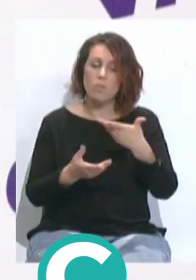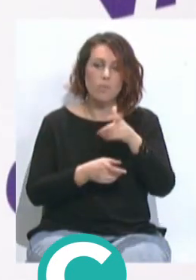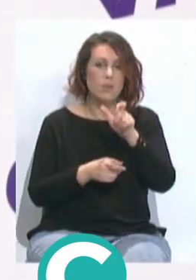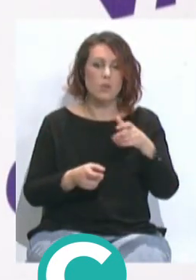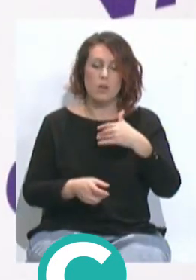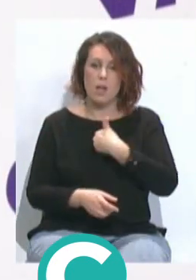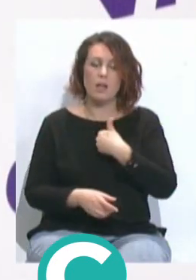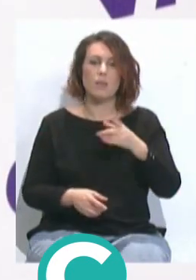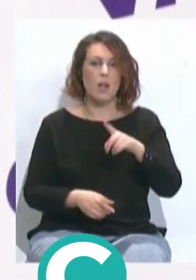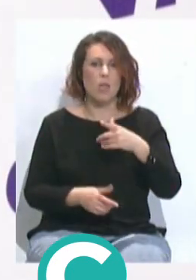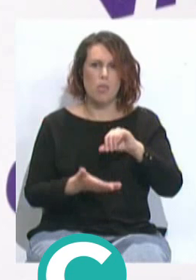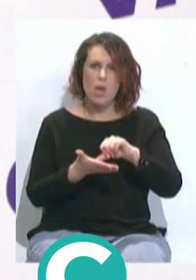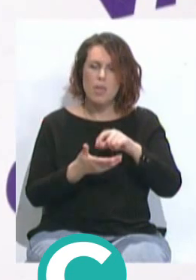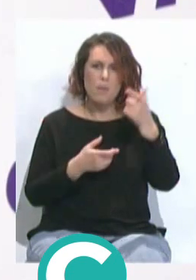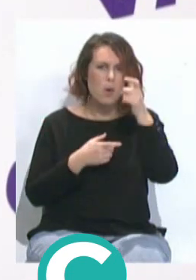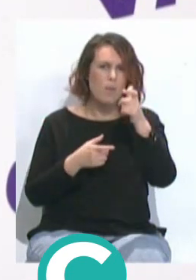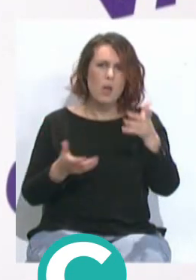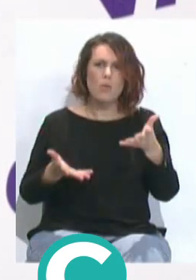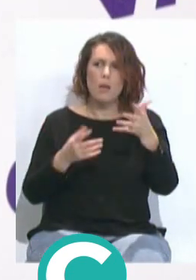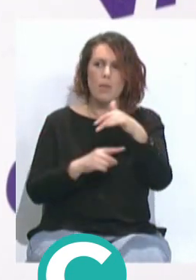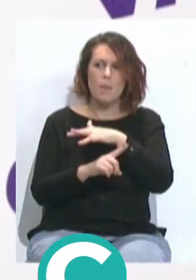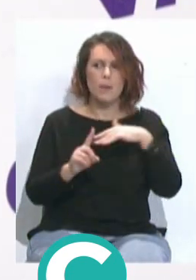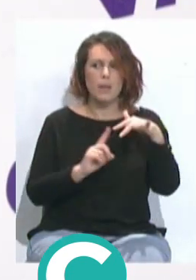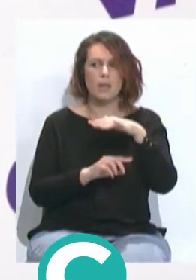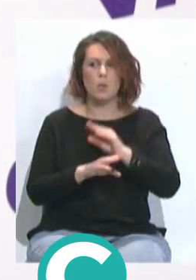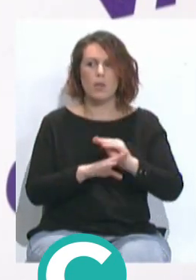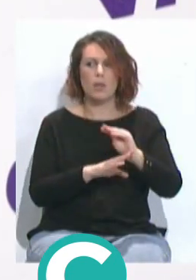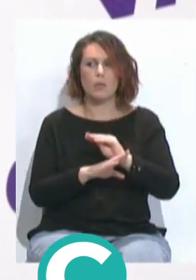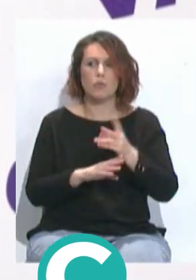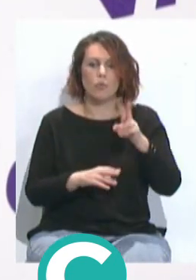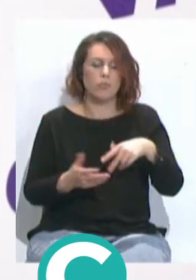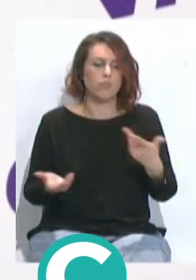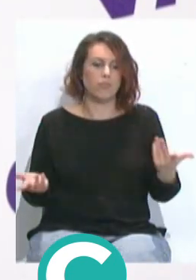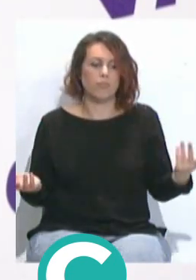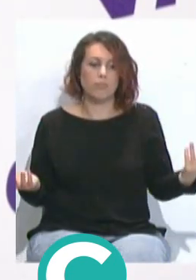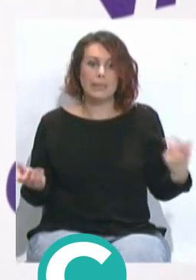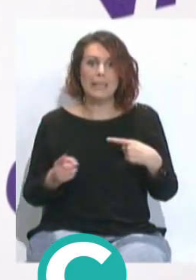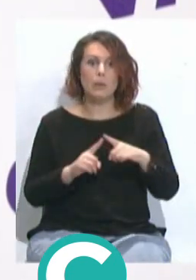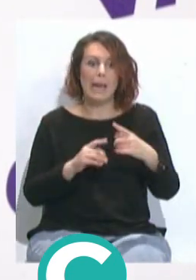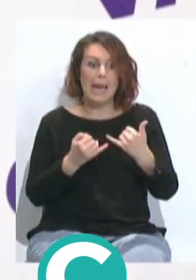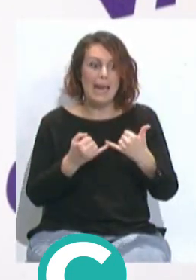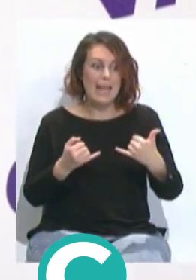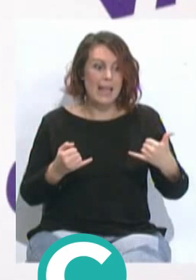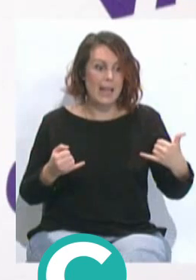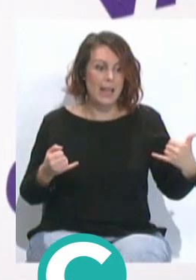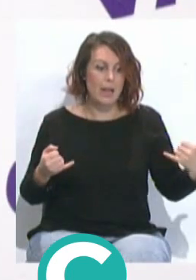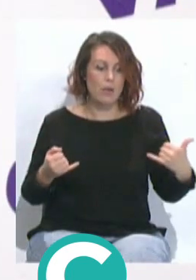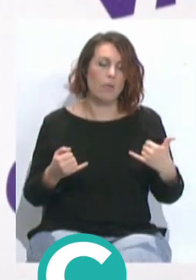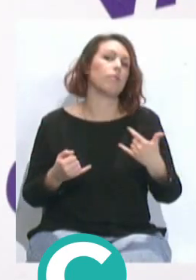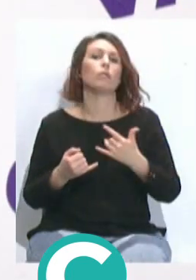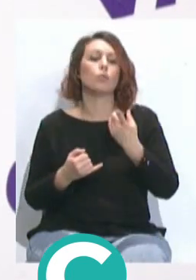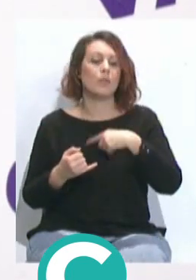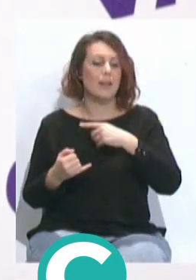también las ciudades, los pueblos, sostienen el medio ambiente. Los cuidados son, bueno, pues el hilo fundamental que recorre